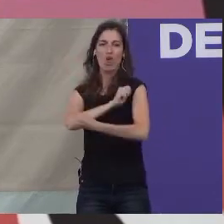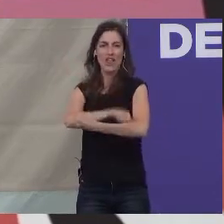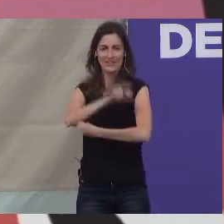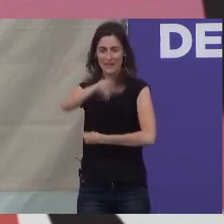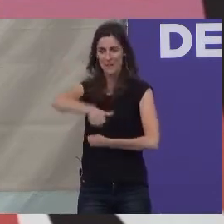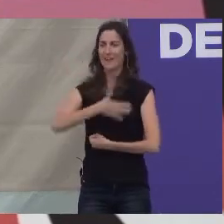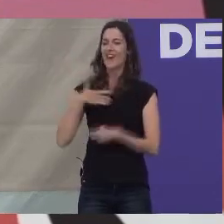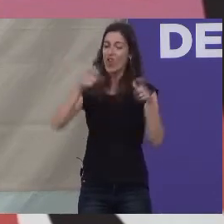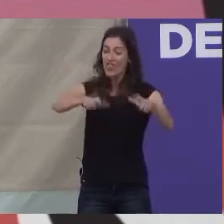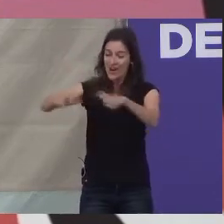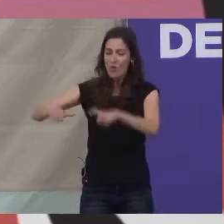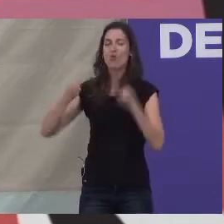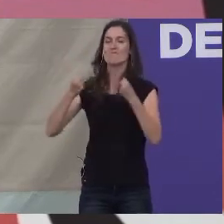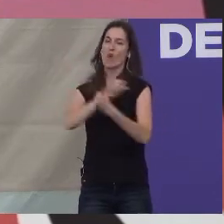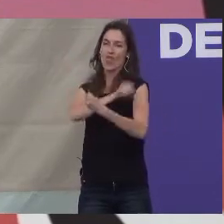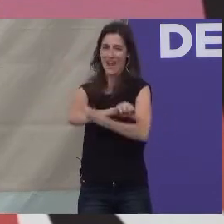los círculos.